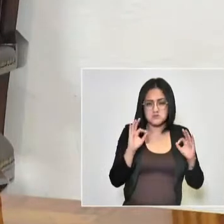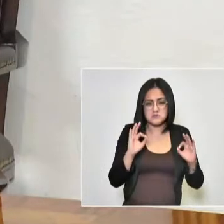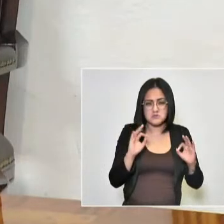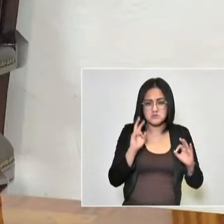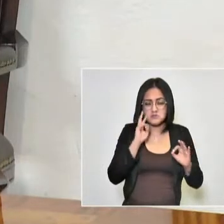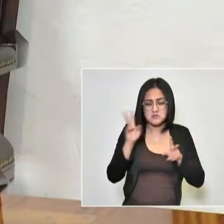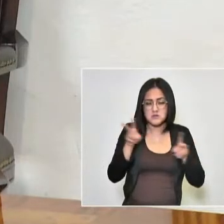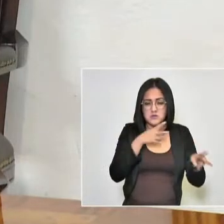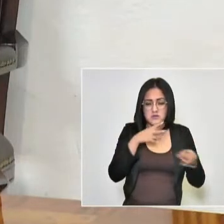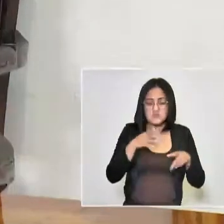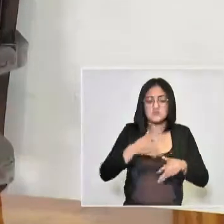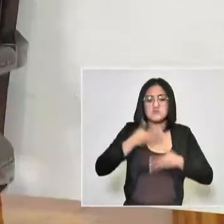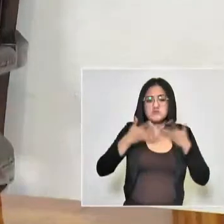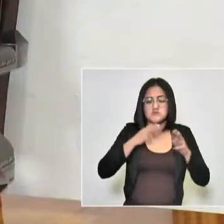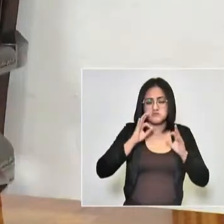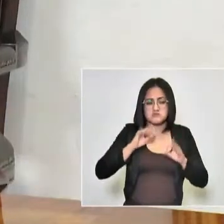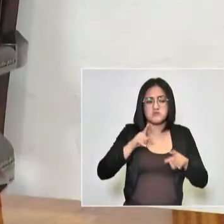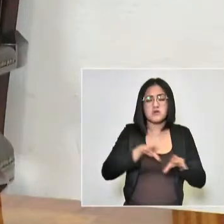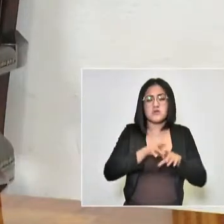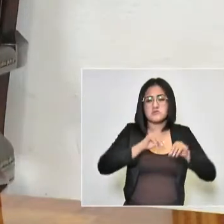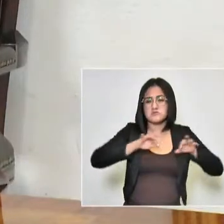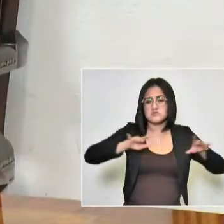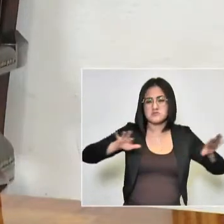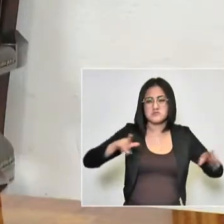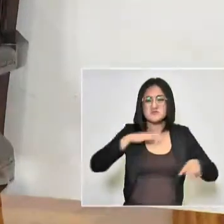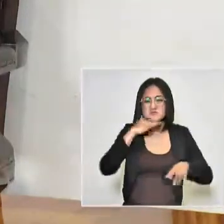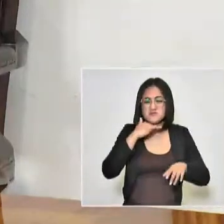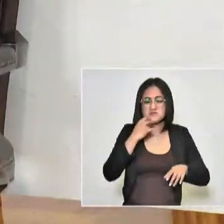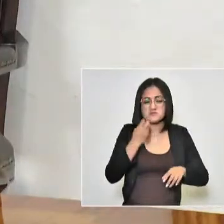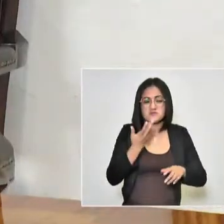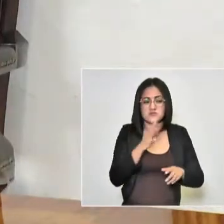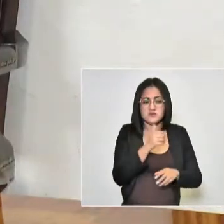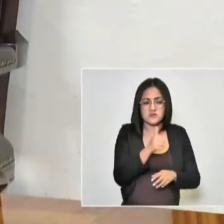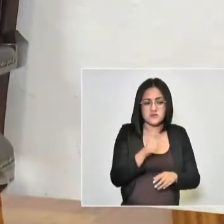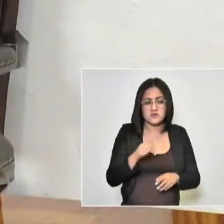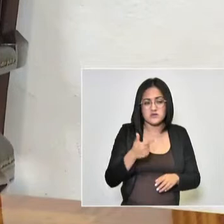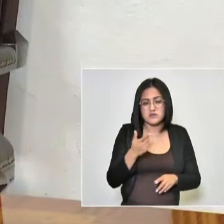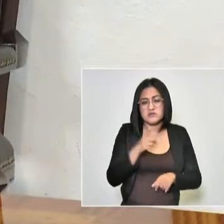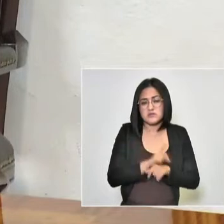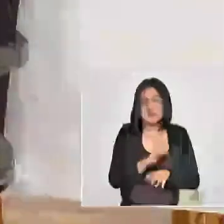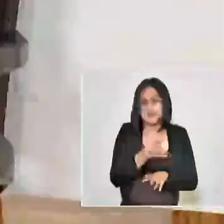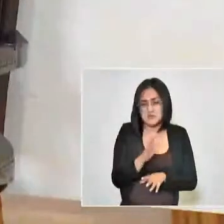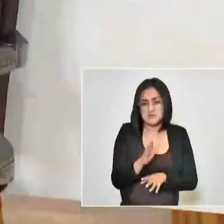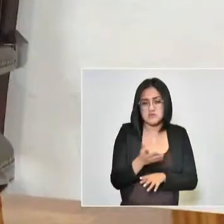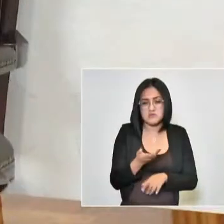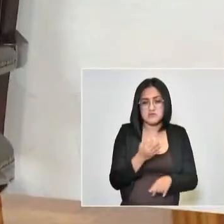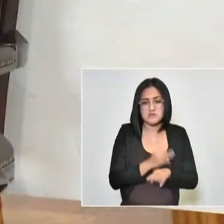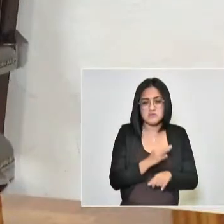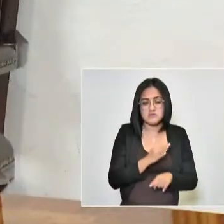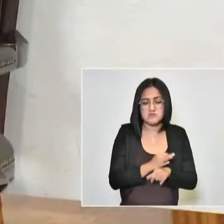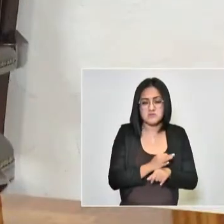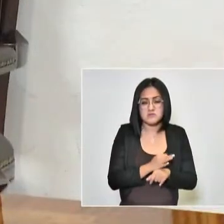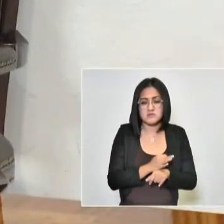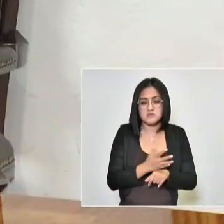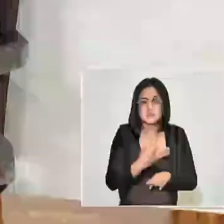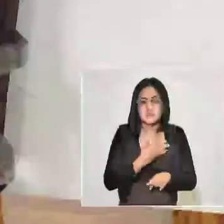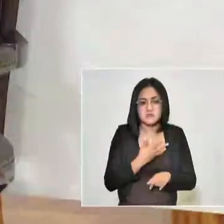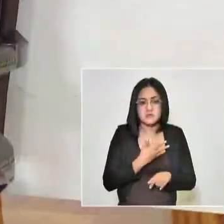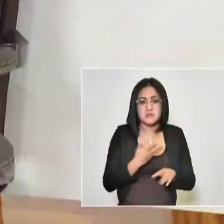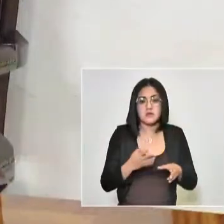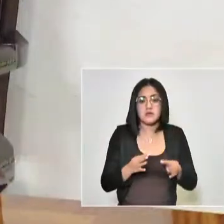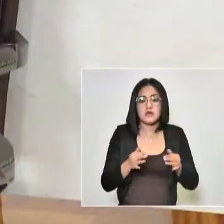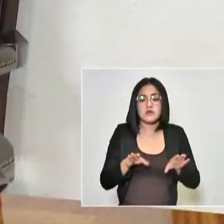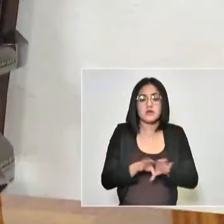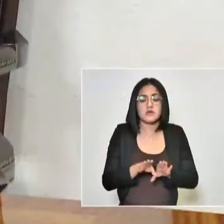Se prevé que se dispersen los contaminantes más o menos entre 11 y 12 del día. Tenemos una calidad